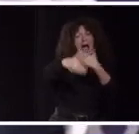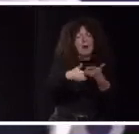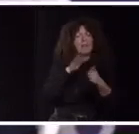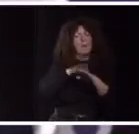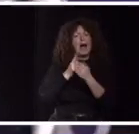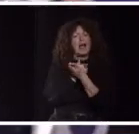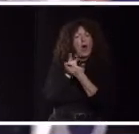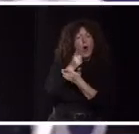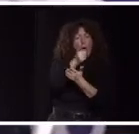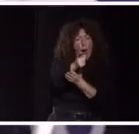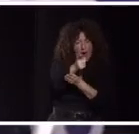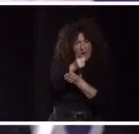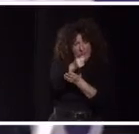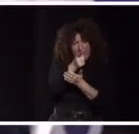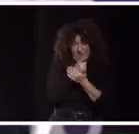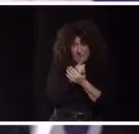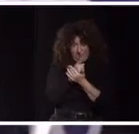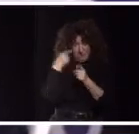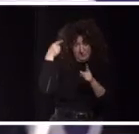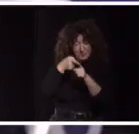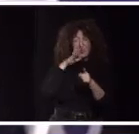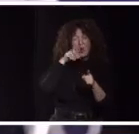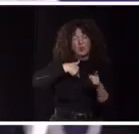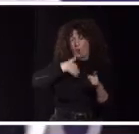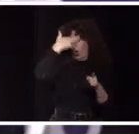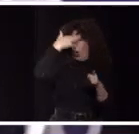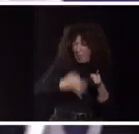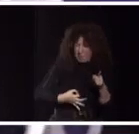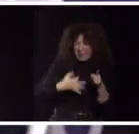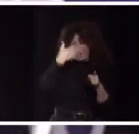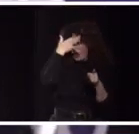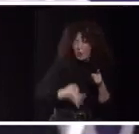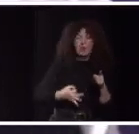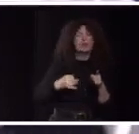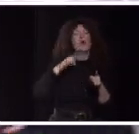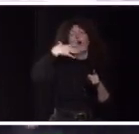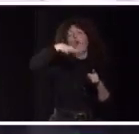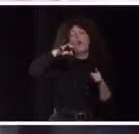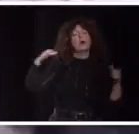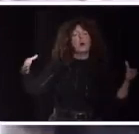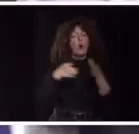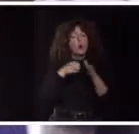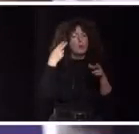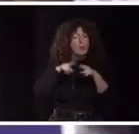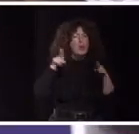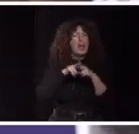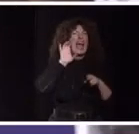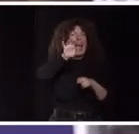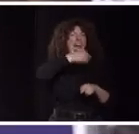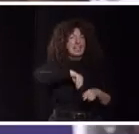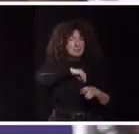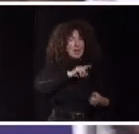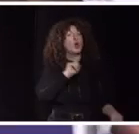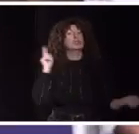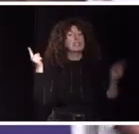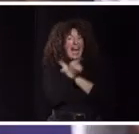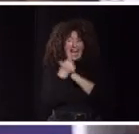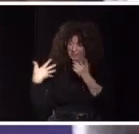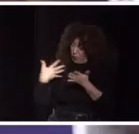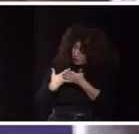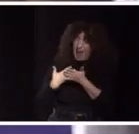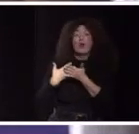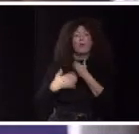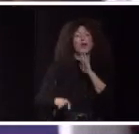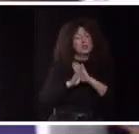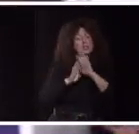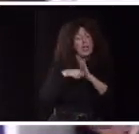hoja de ruta, porque estoy convencida de que somos la única fuerza que hemos transformado este país, pero que vamos a seguir